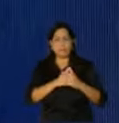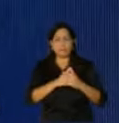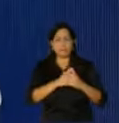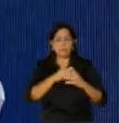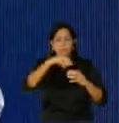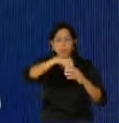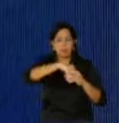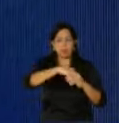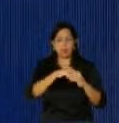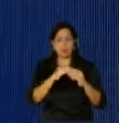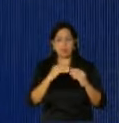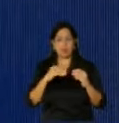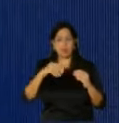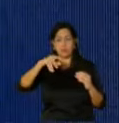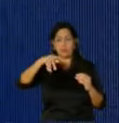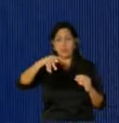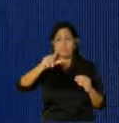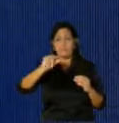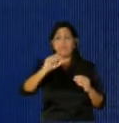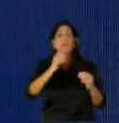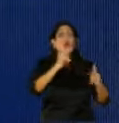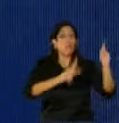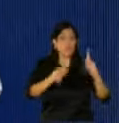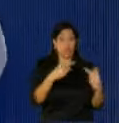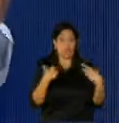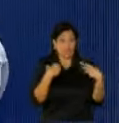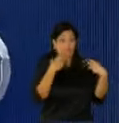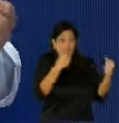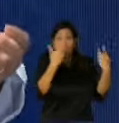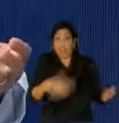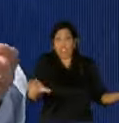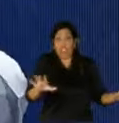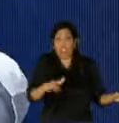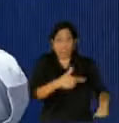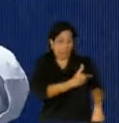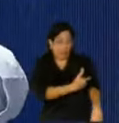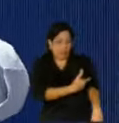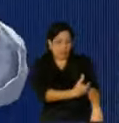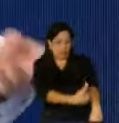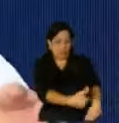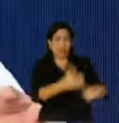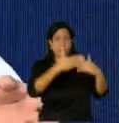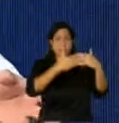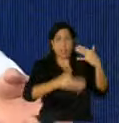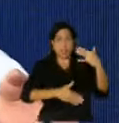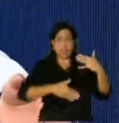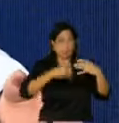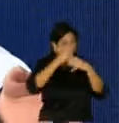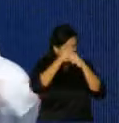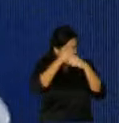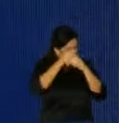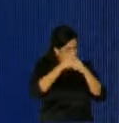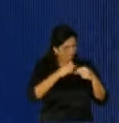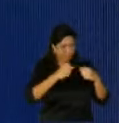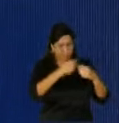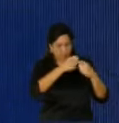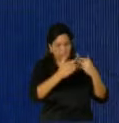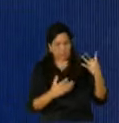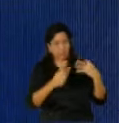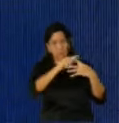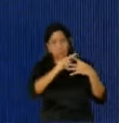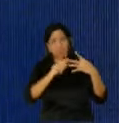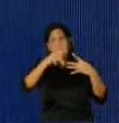consiste en sacar el plasma de las personas que se han curado y ponérselo a personas que están con el virus activo.